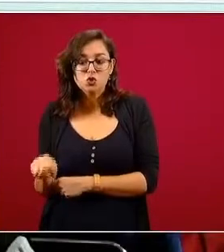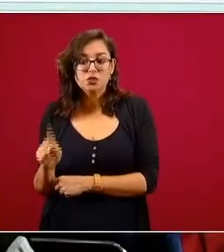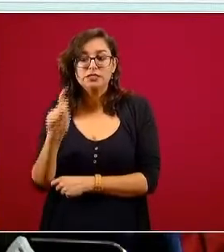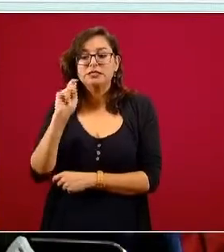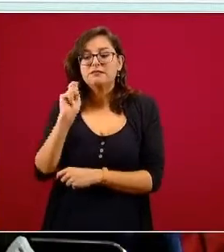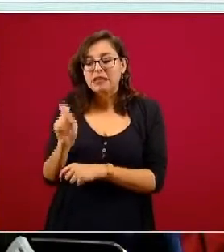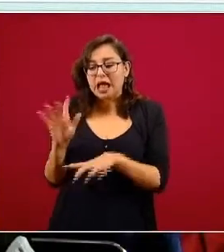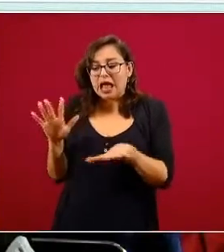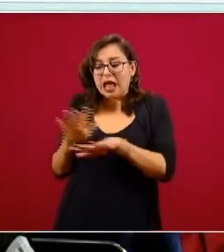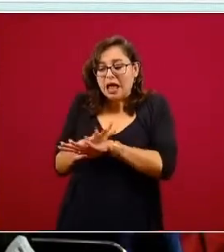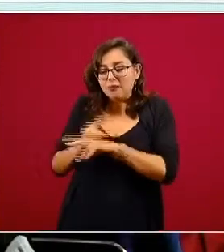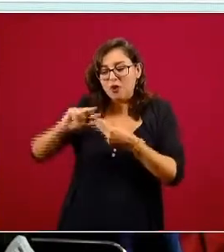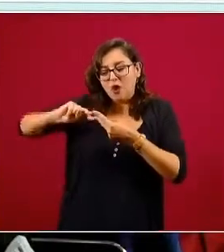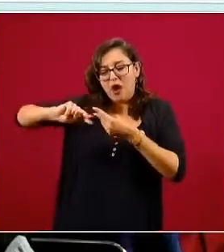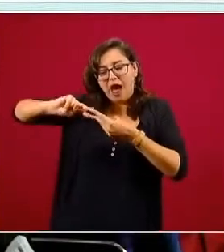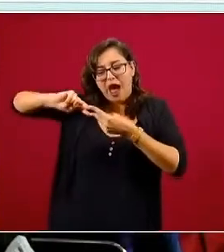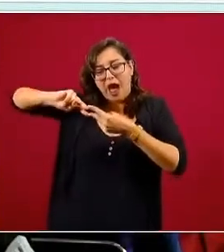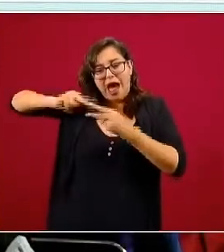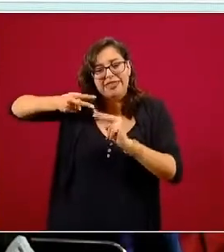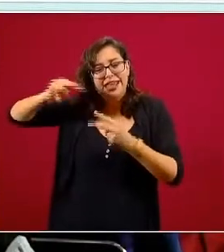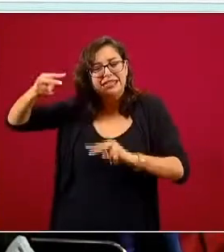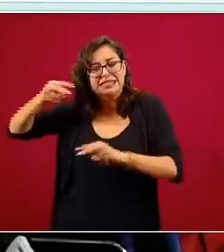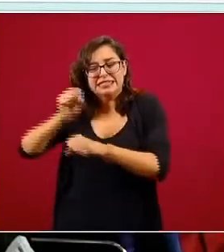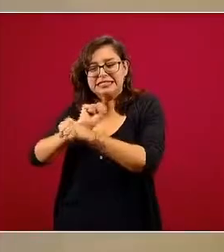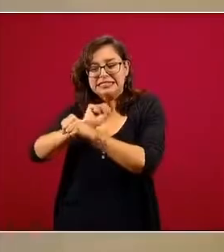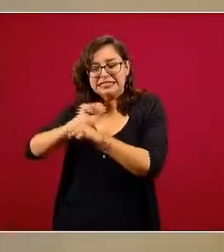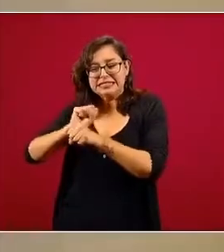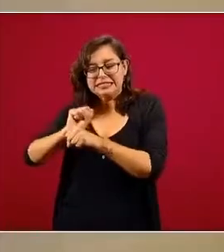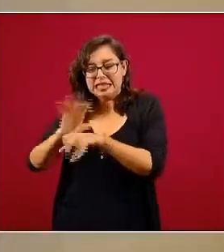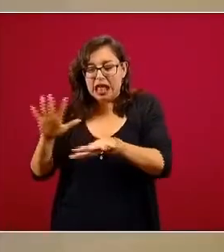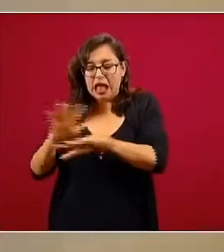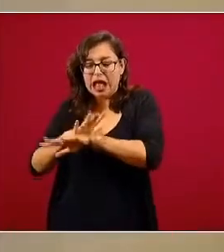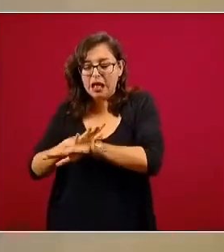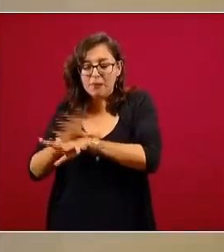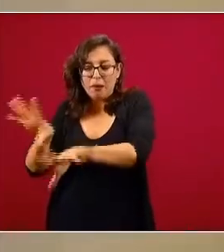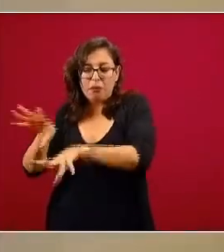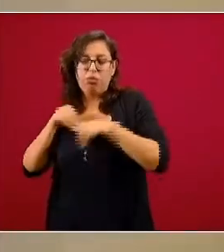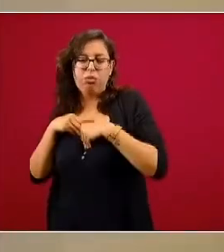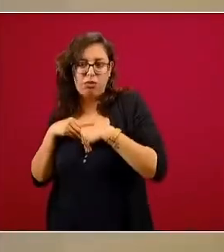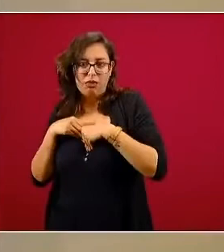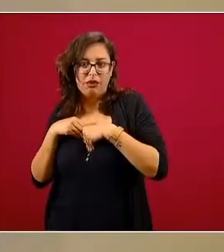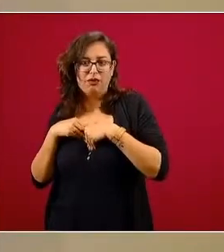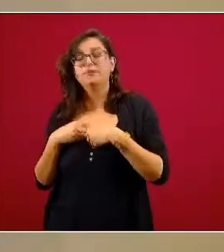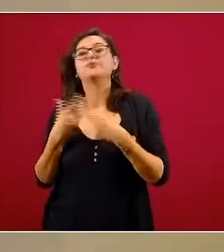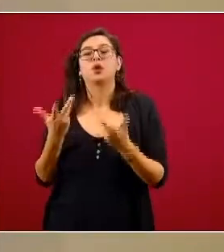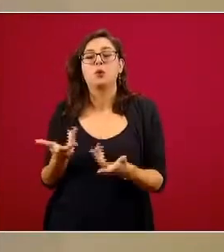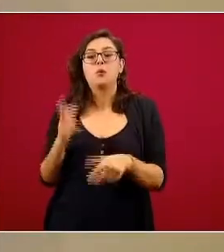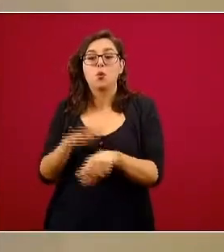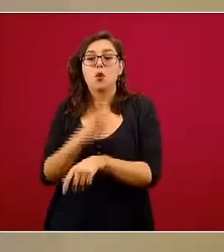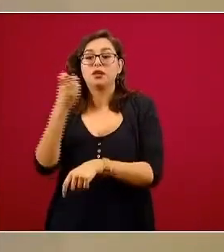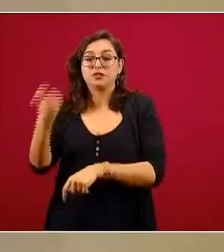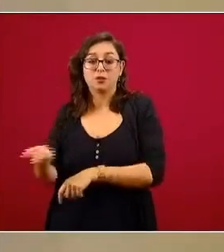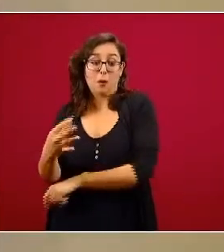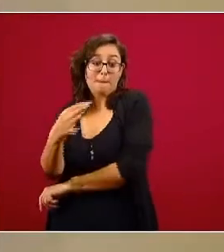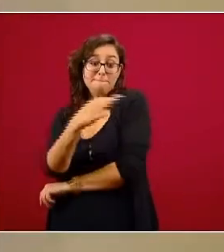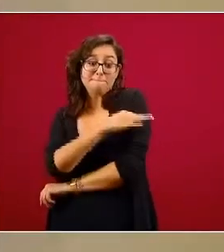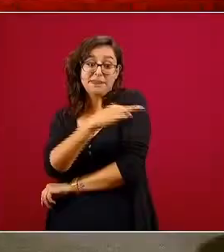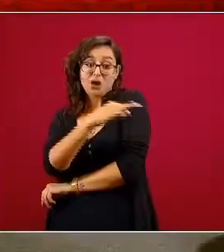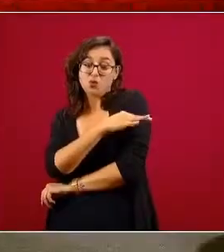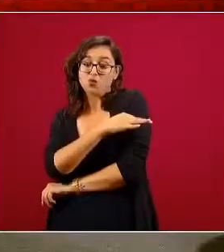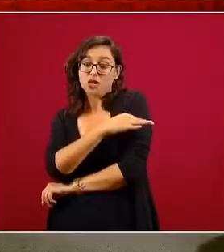importante. Les comento todo esto porque es la manera de entender cómo y por qué se produce una vacuna contra la